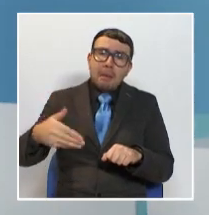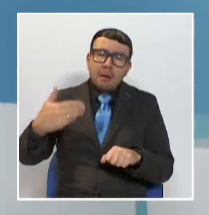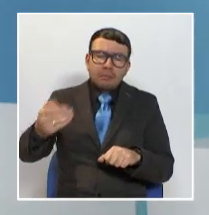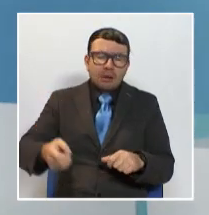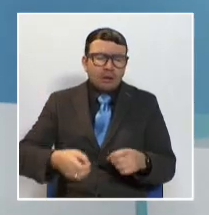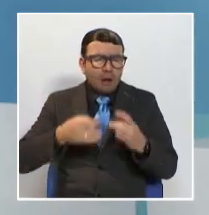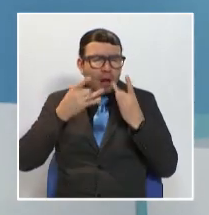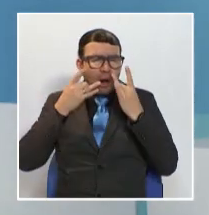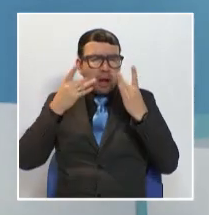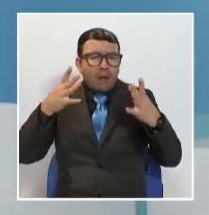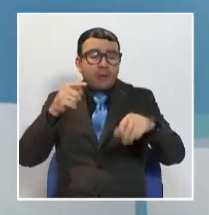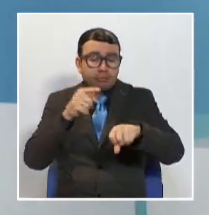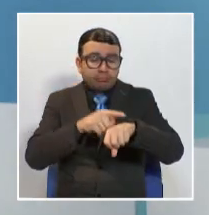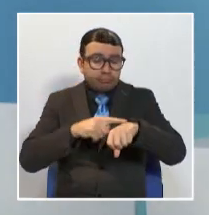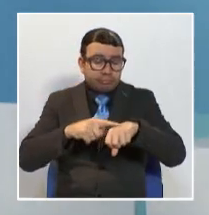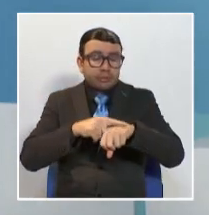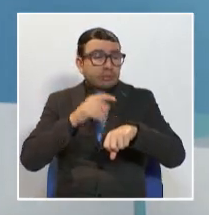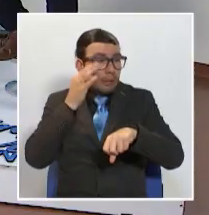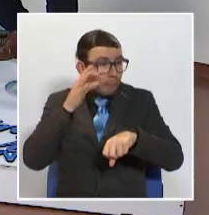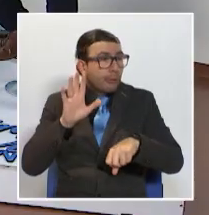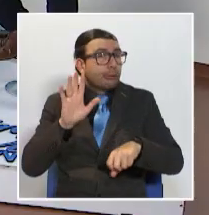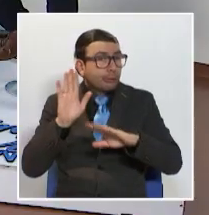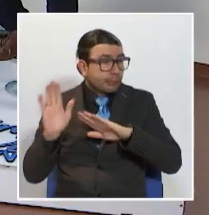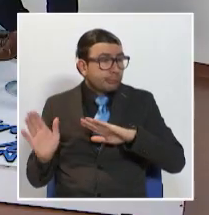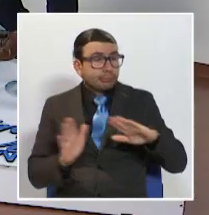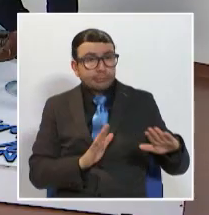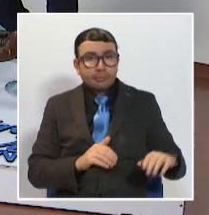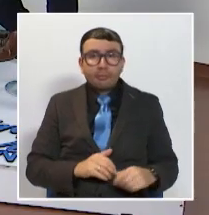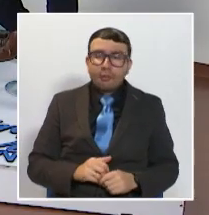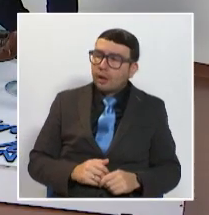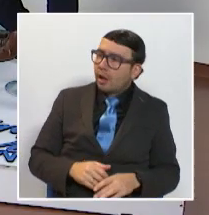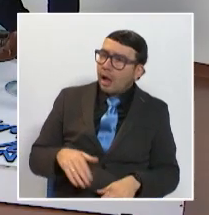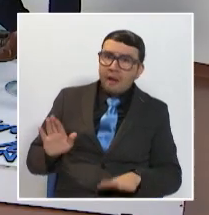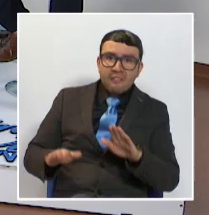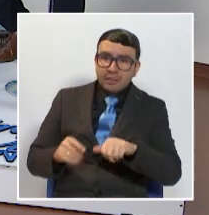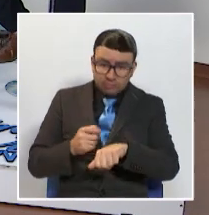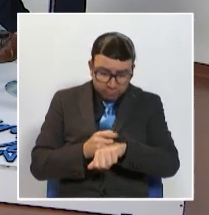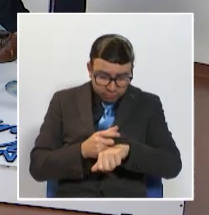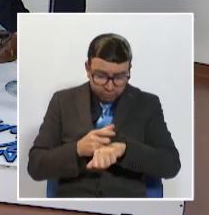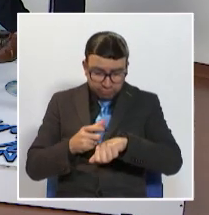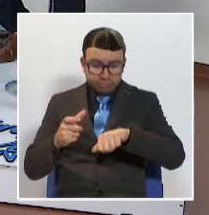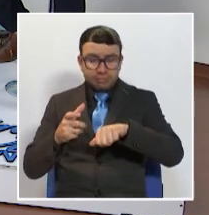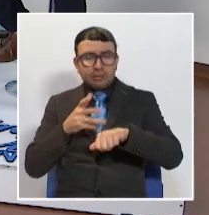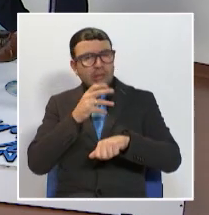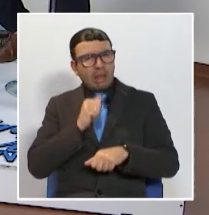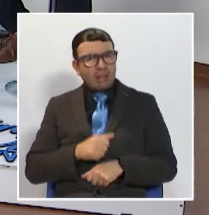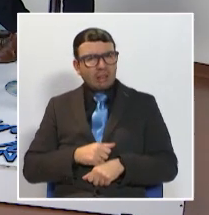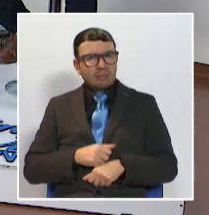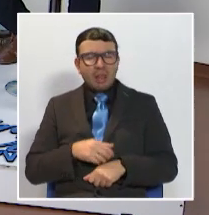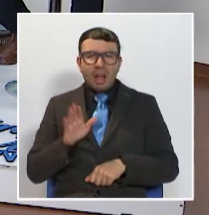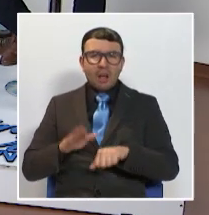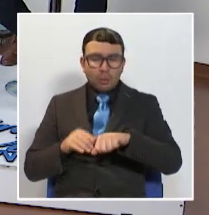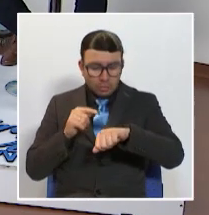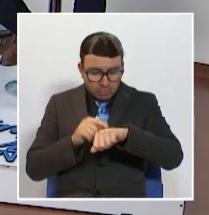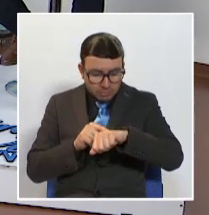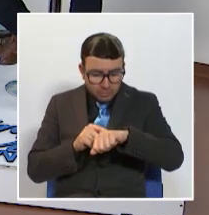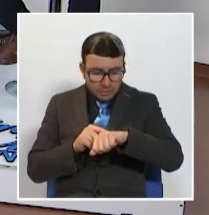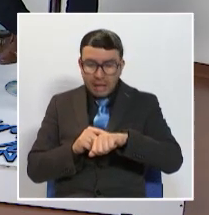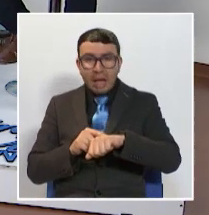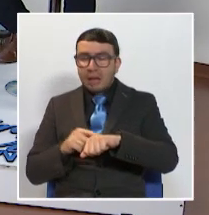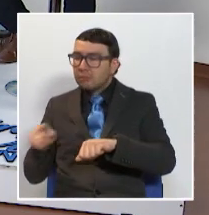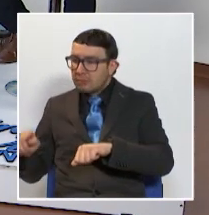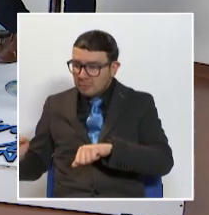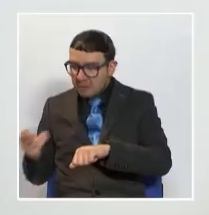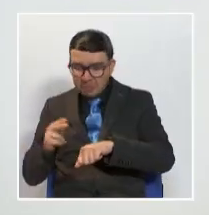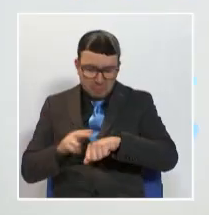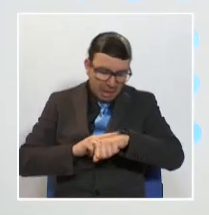pues pueden malignizarse. Y lo que es peor, a veces ni siquiera es que progresen, el problema es que no las dejan progresar.